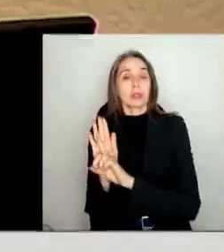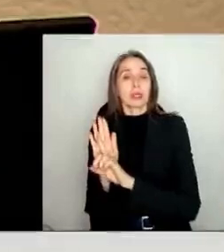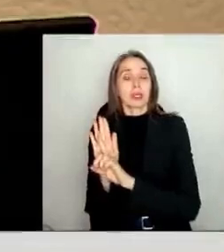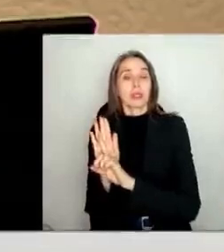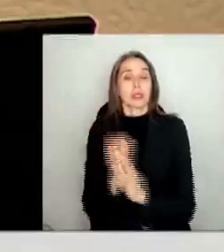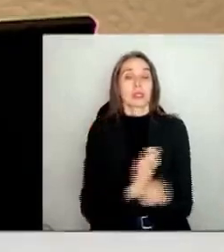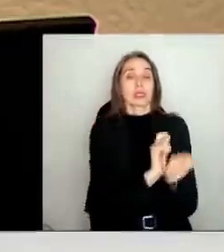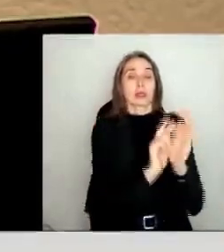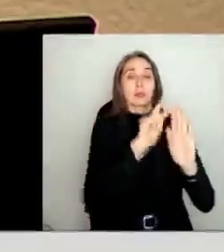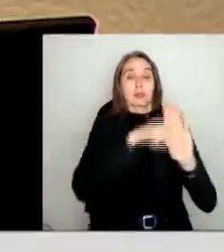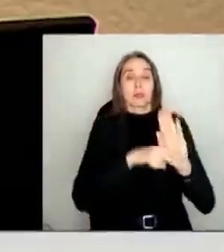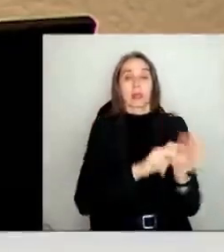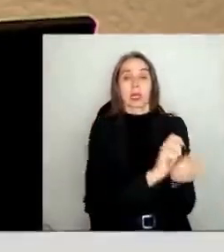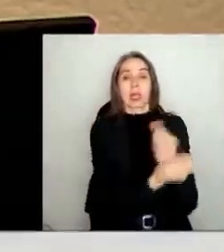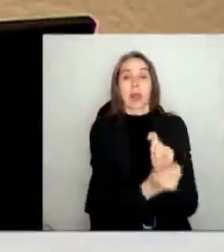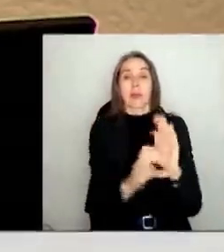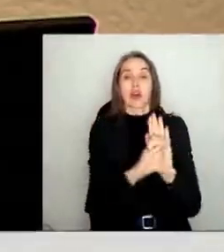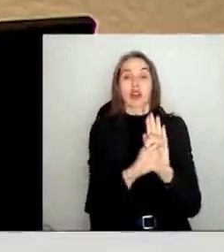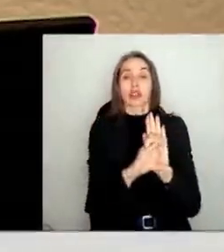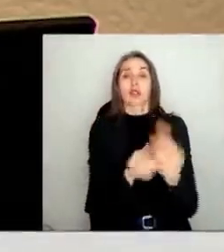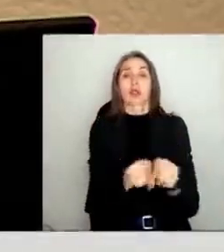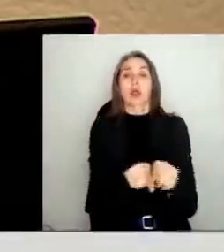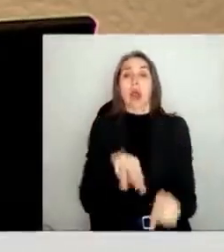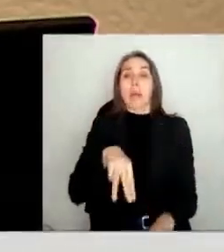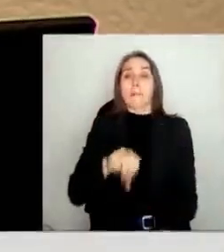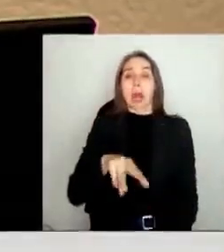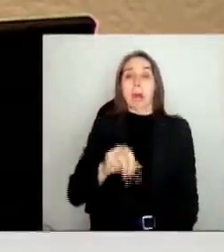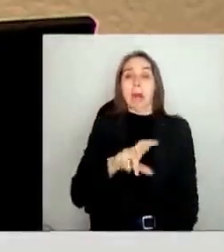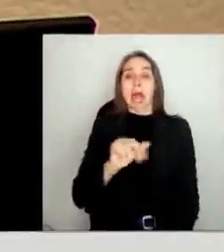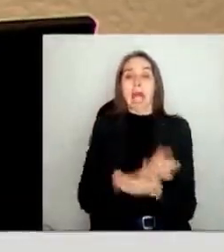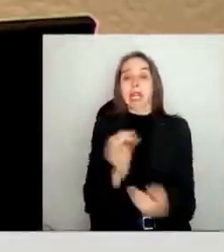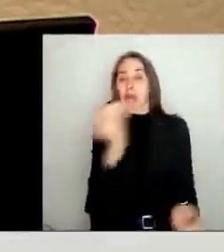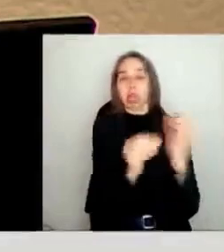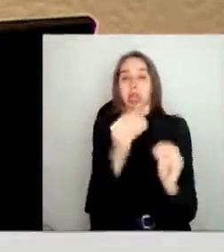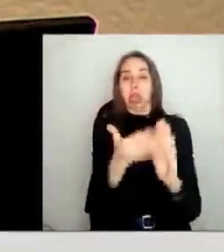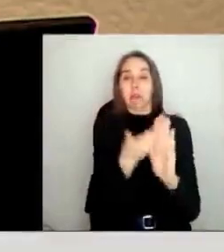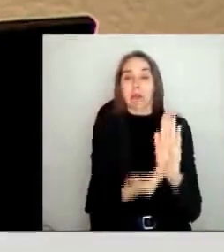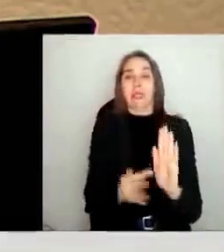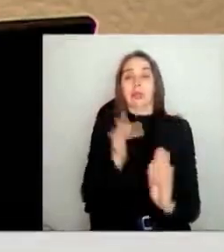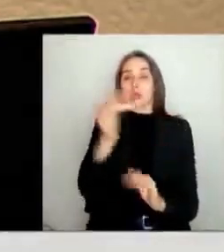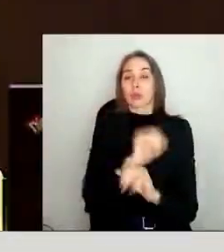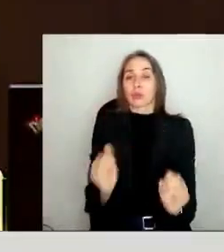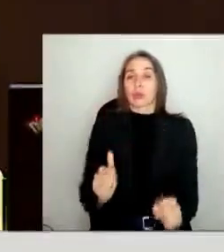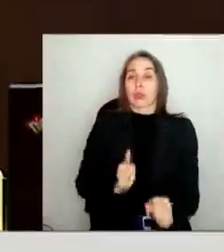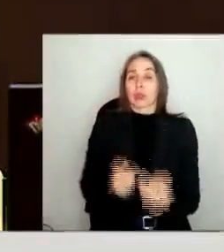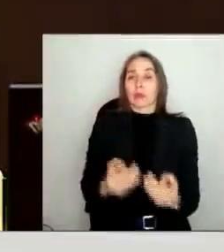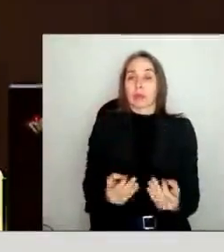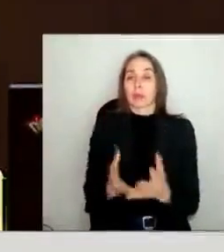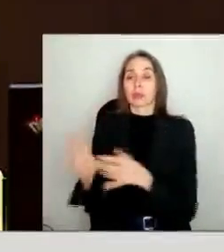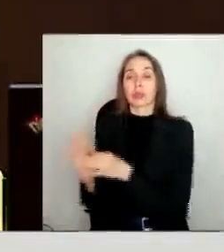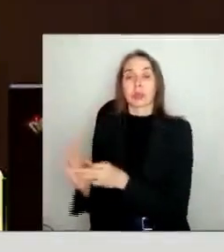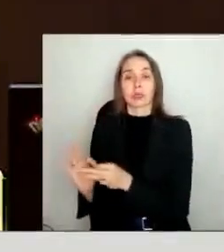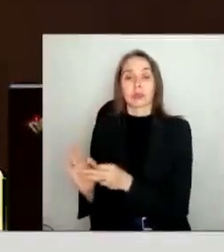constitución en un mamarracho sin ningú un tipo de aplicación efectiva Muchísimas gracias señora presidente Muchas gracias